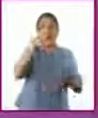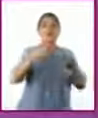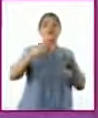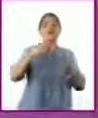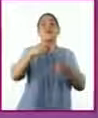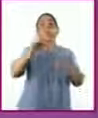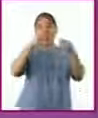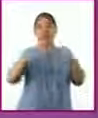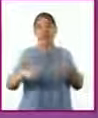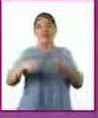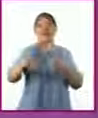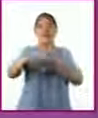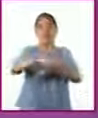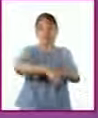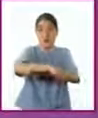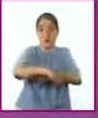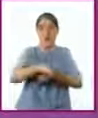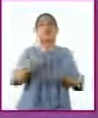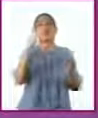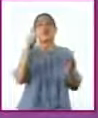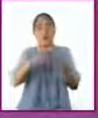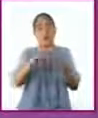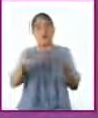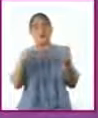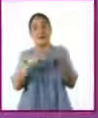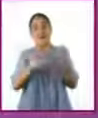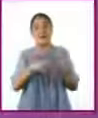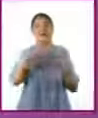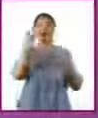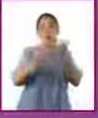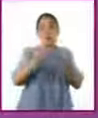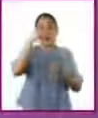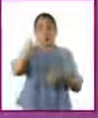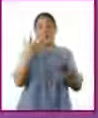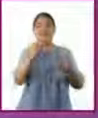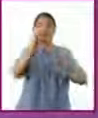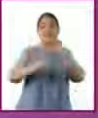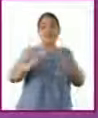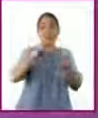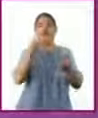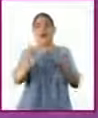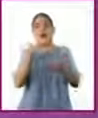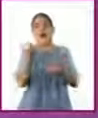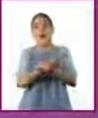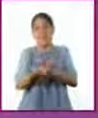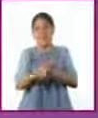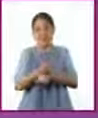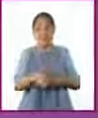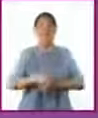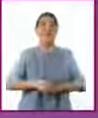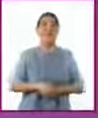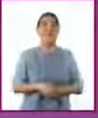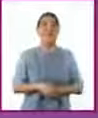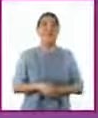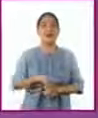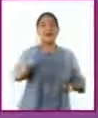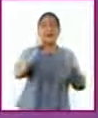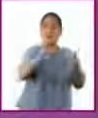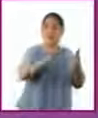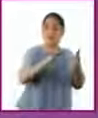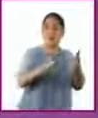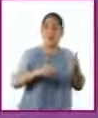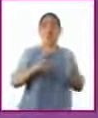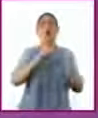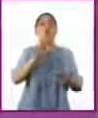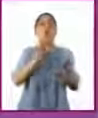negro. Juegos, actividades y experimentos van en amarillo. La literatura queda